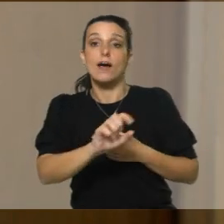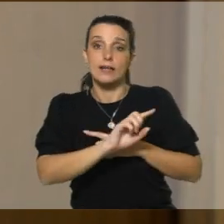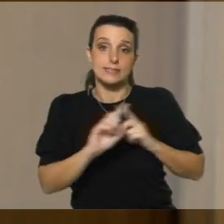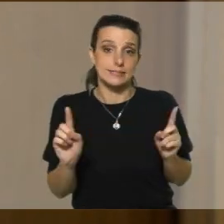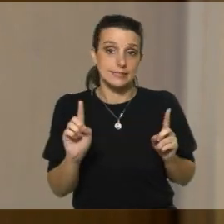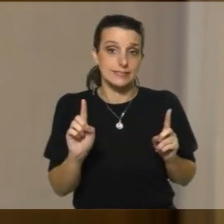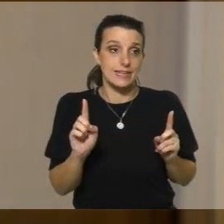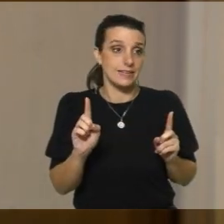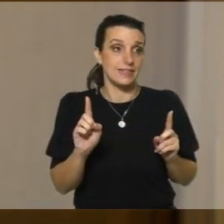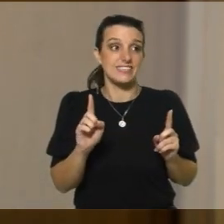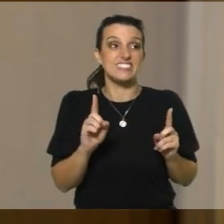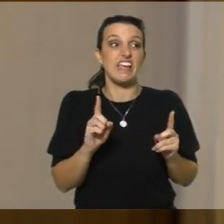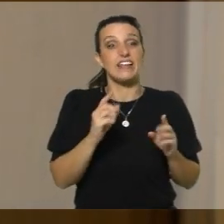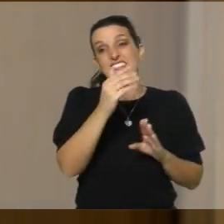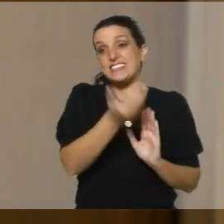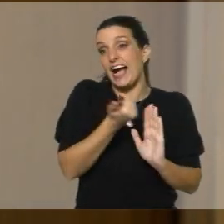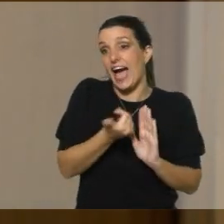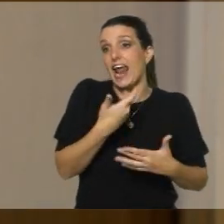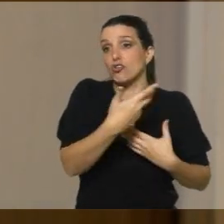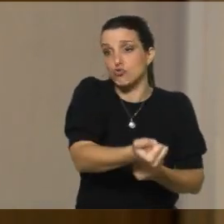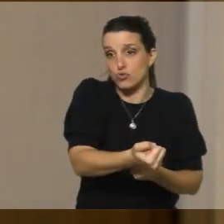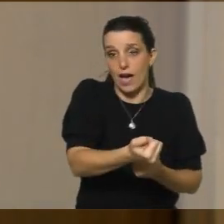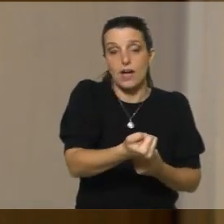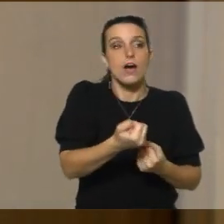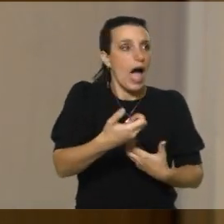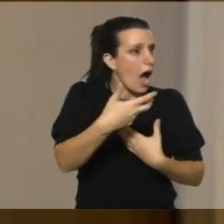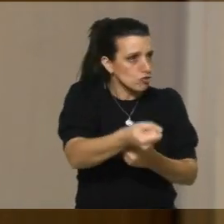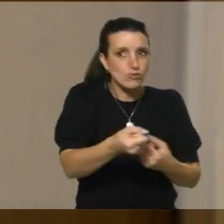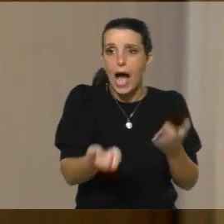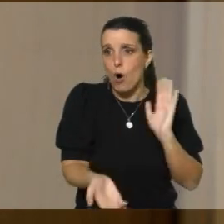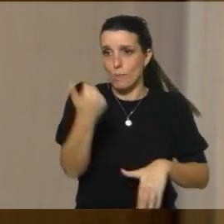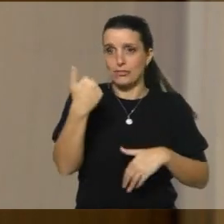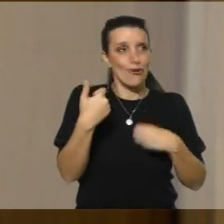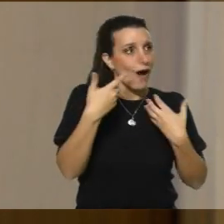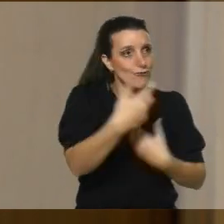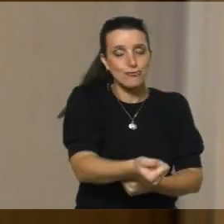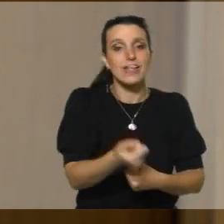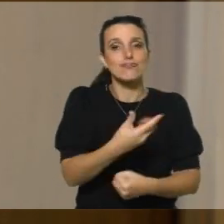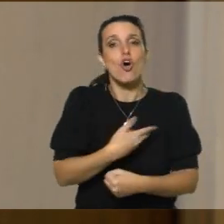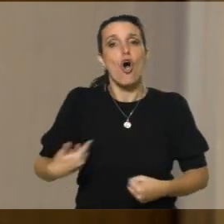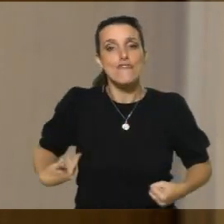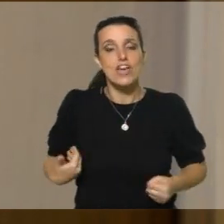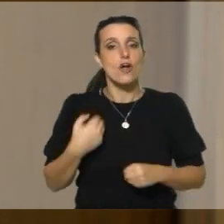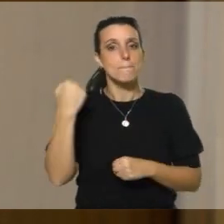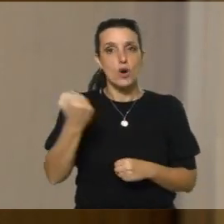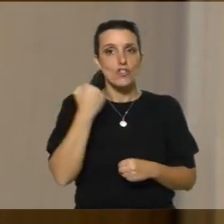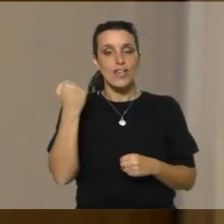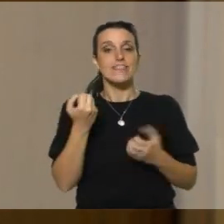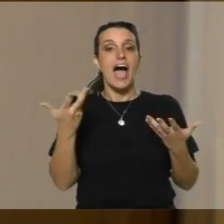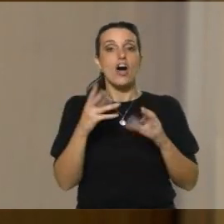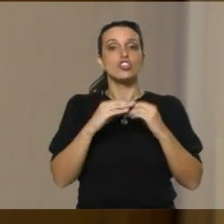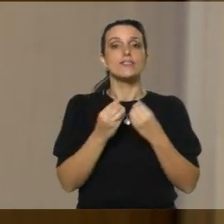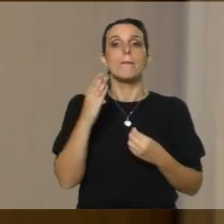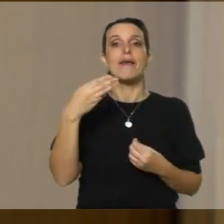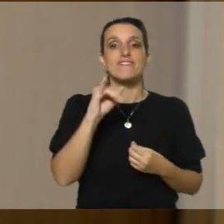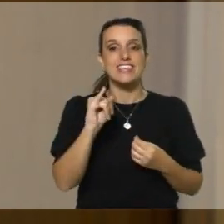la ayuda social sino que al contrario aumentándola y eso creo que es mérito de este gobierno que tiene una inflación dentro del Rango